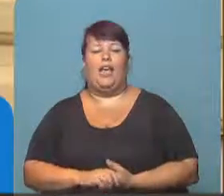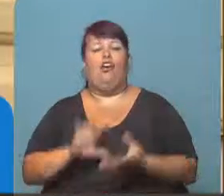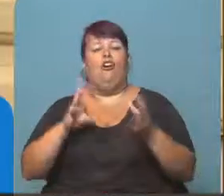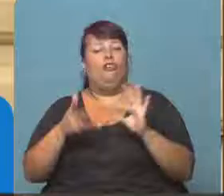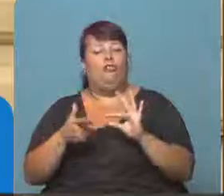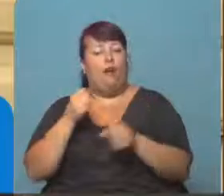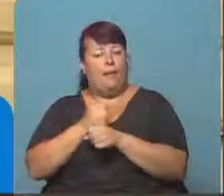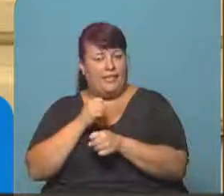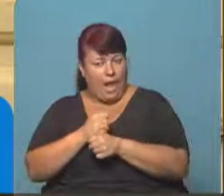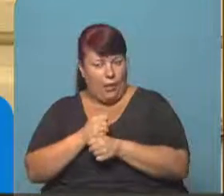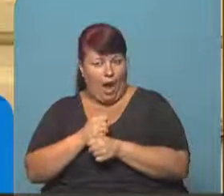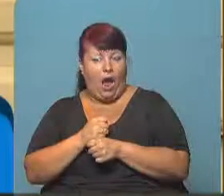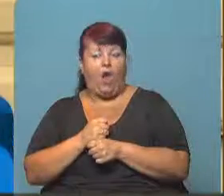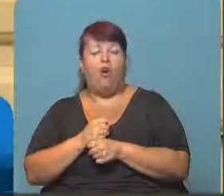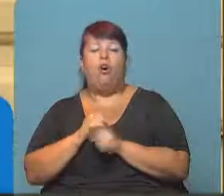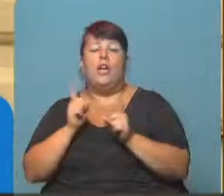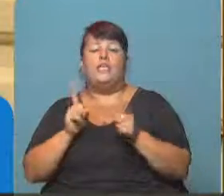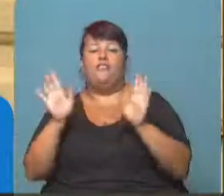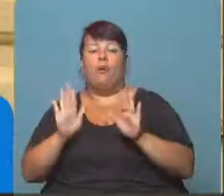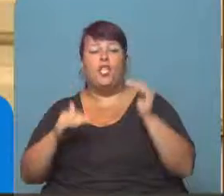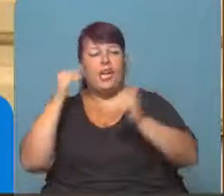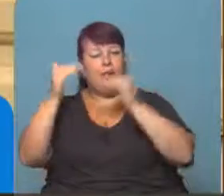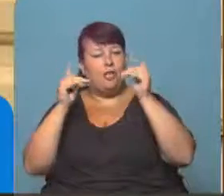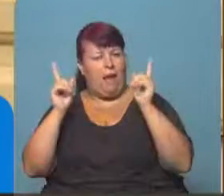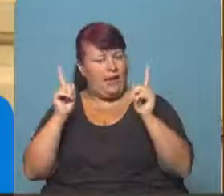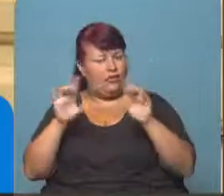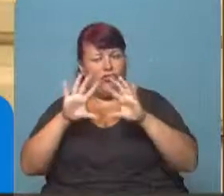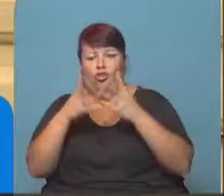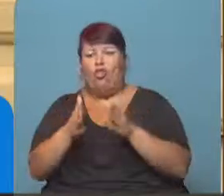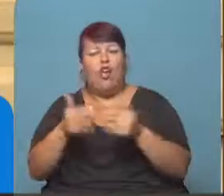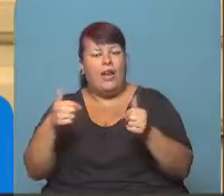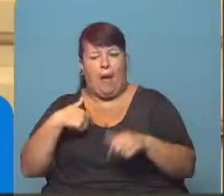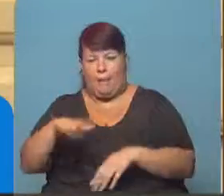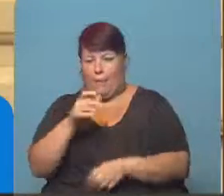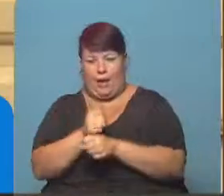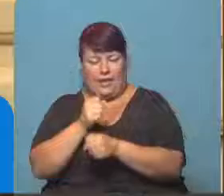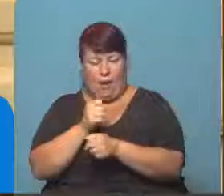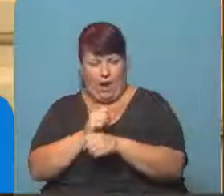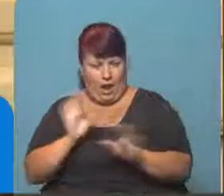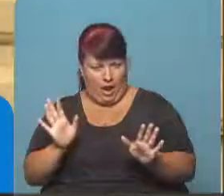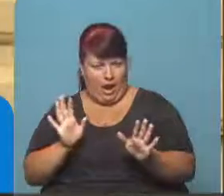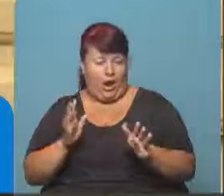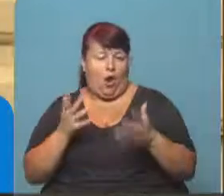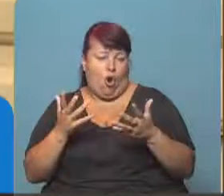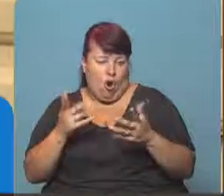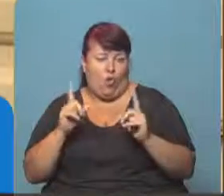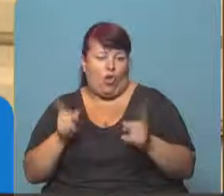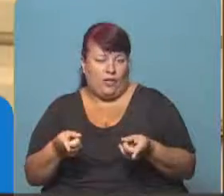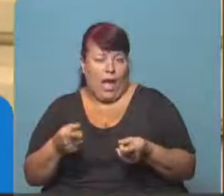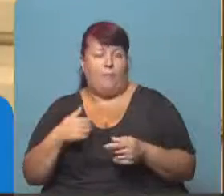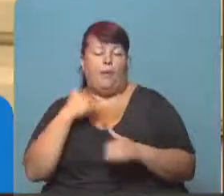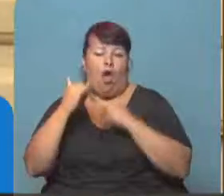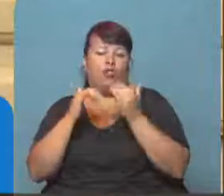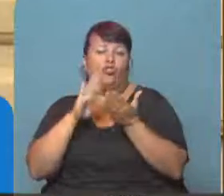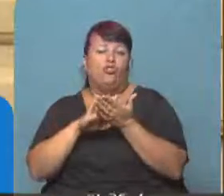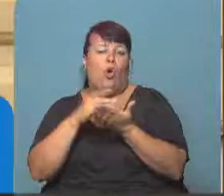condiciones laborales y formación y capacitación docente. Esto es lo inmediato, vamos a ponernos a trabajar en esto. Obviamente también vamos a hablar